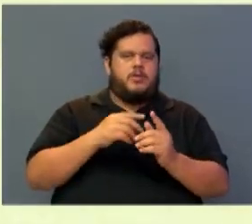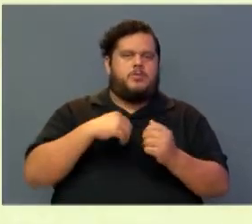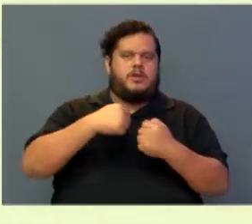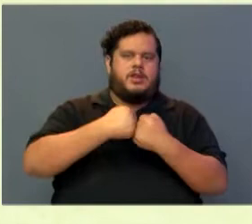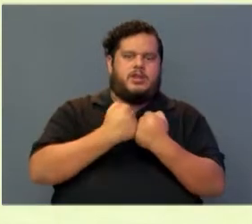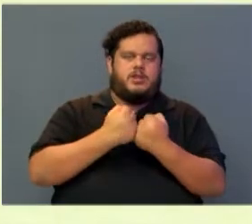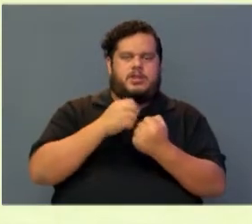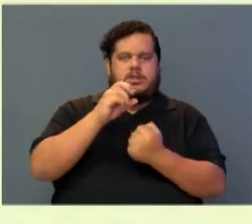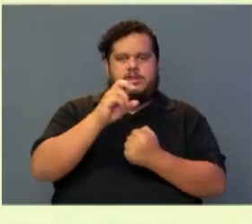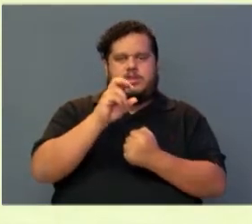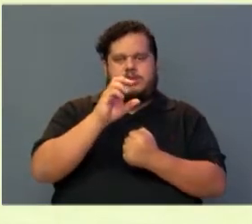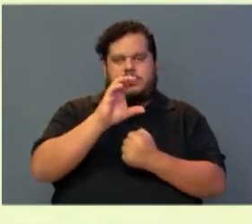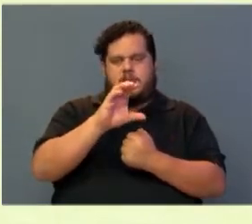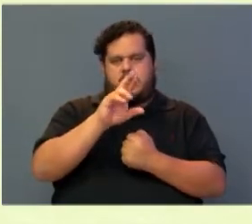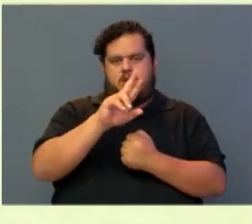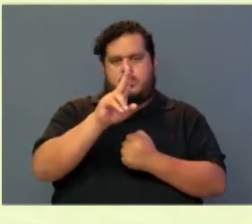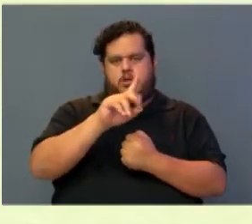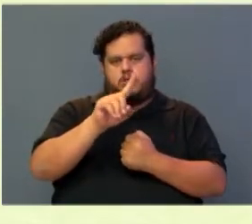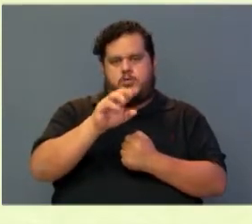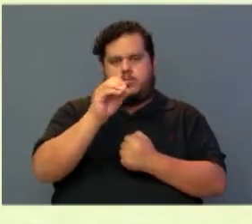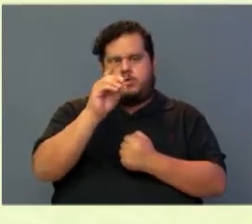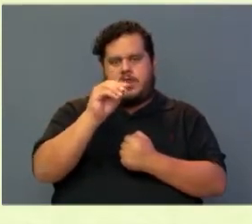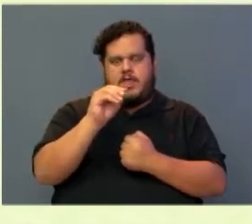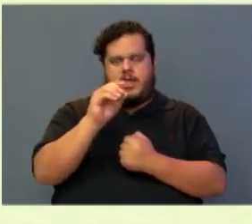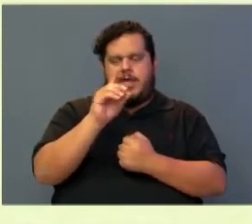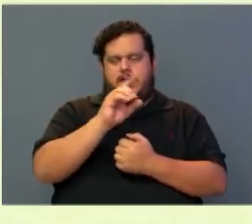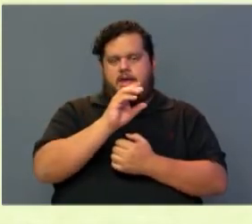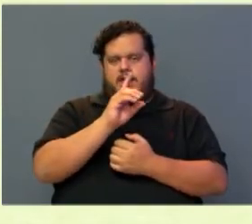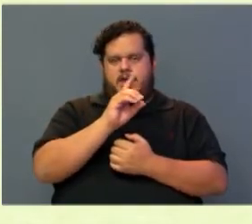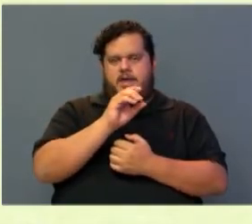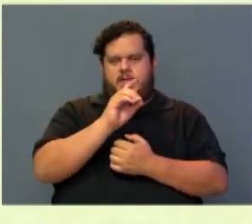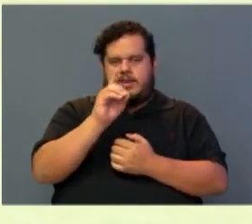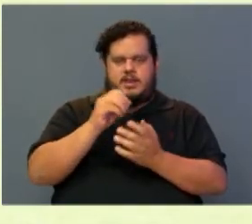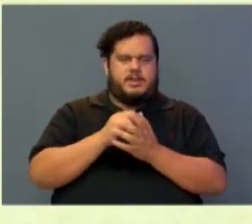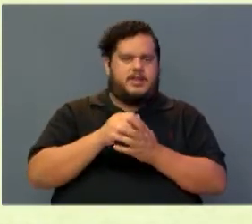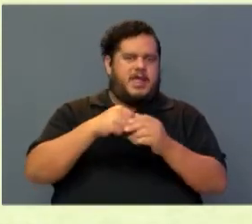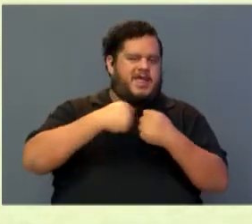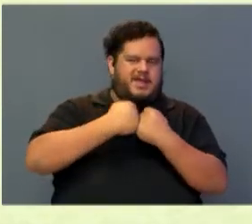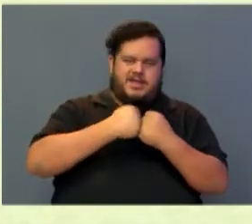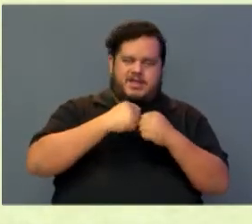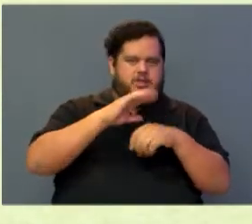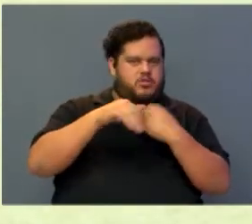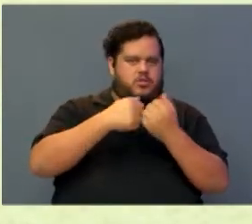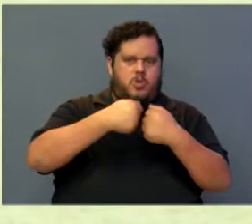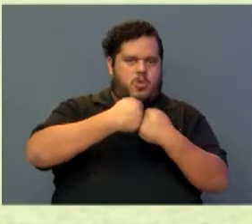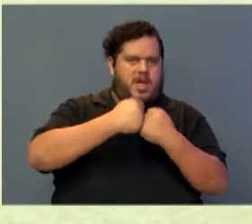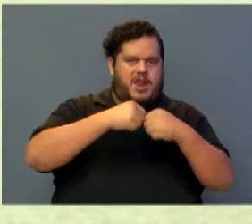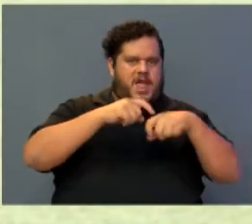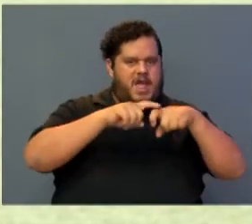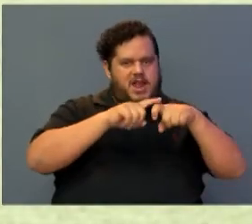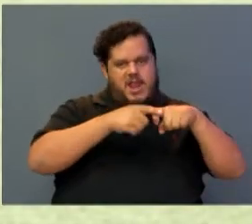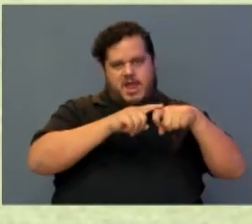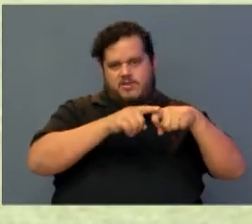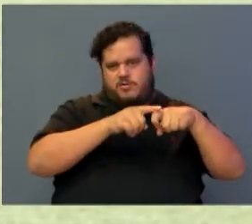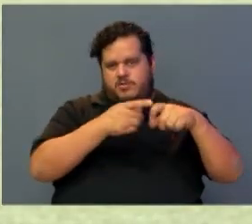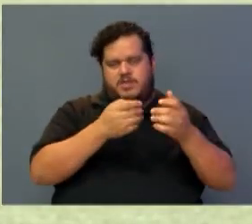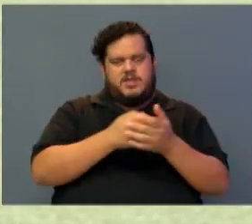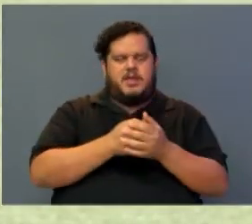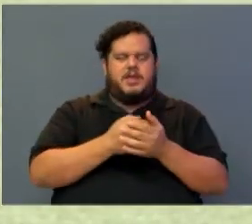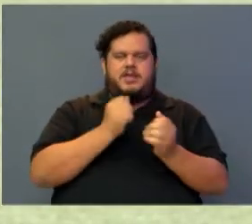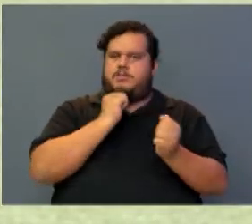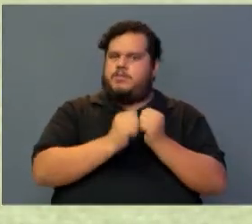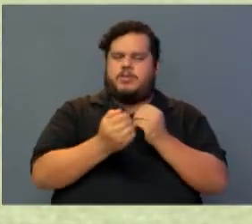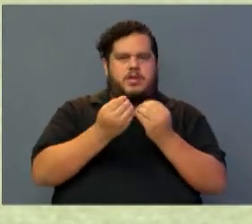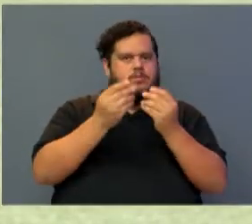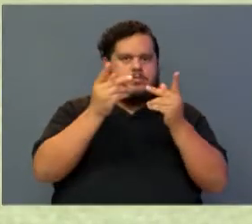cruzado, derecha, de la izquierda, cruzado, meniscos, cartílago, la rodilla izquierda, imagínense. Hijo de puche, me pasaban muchas